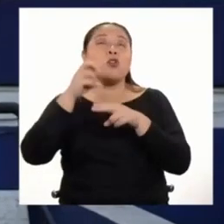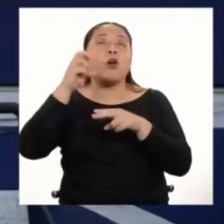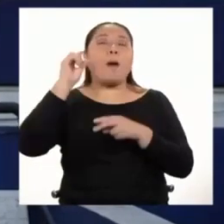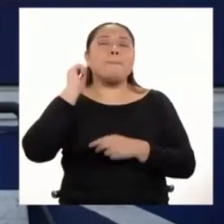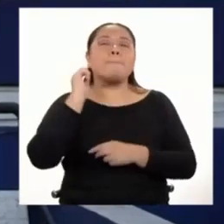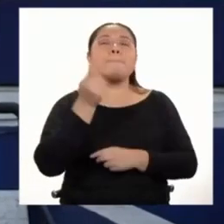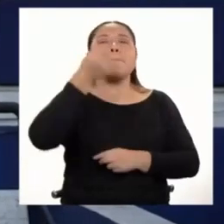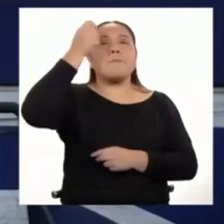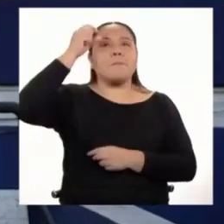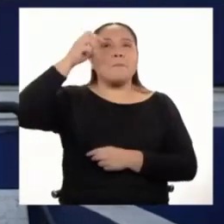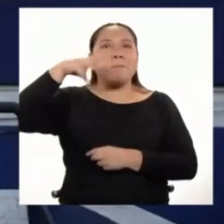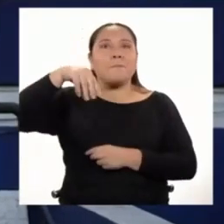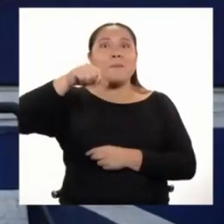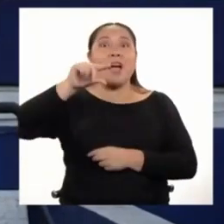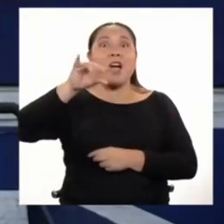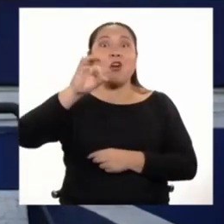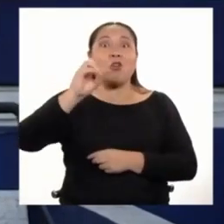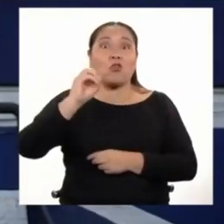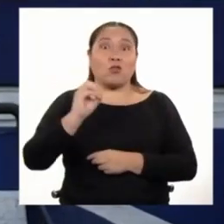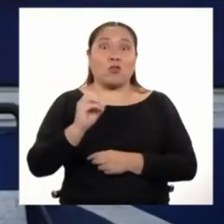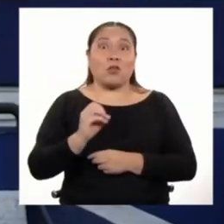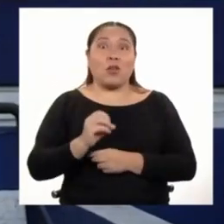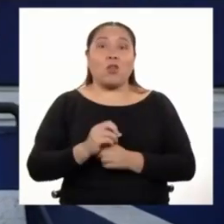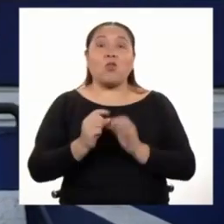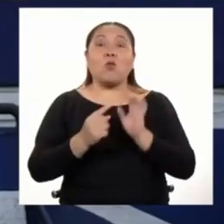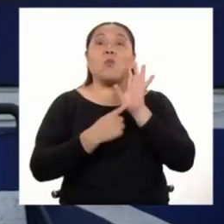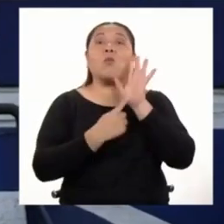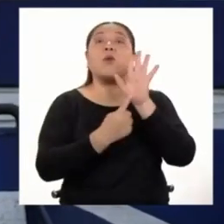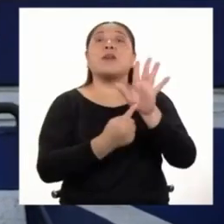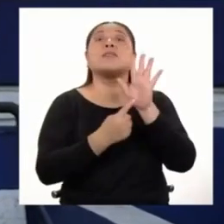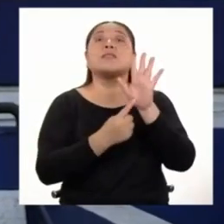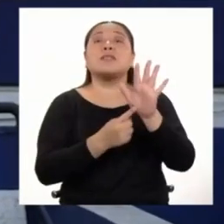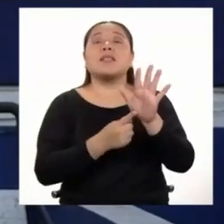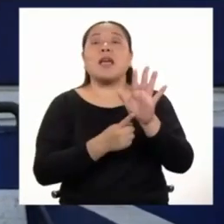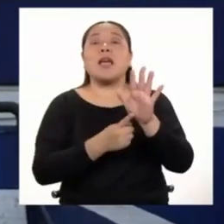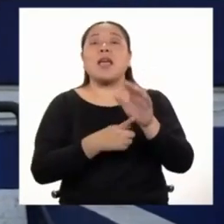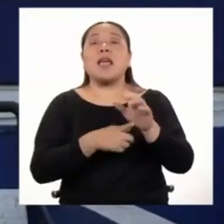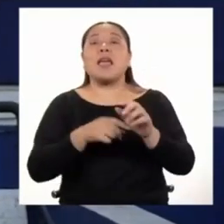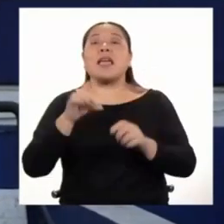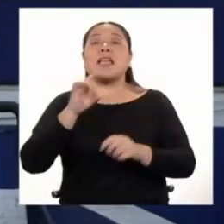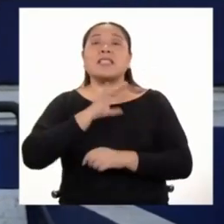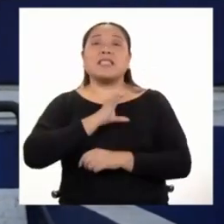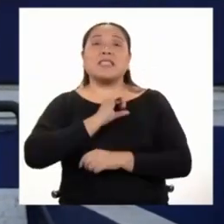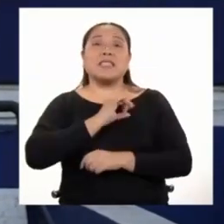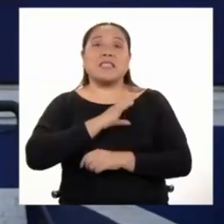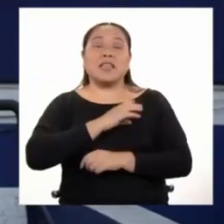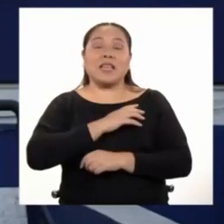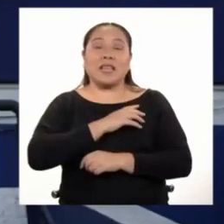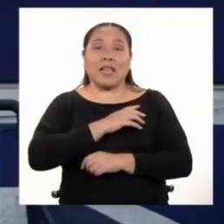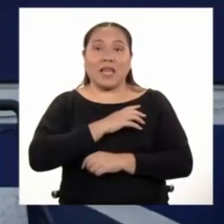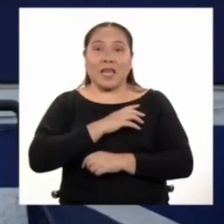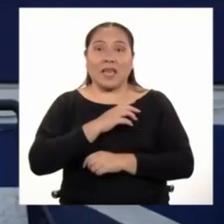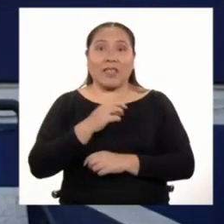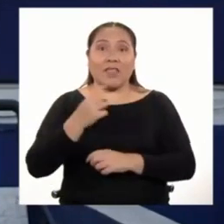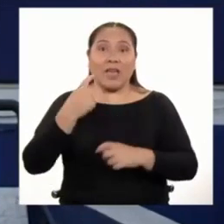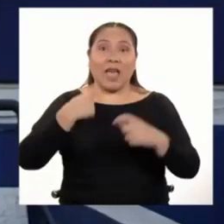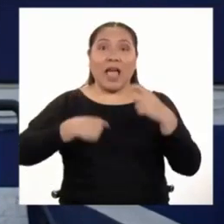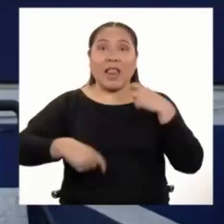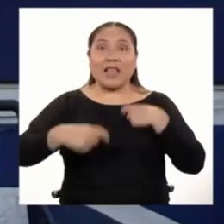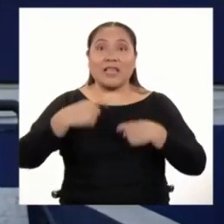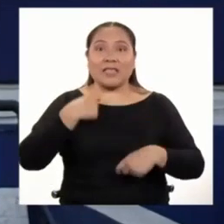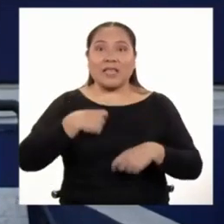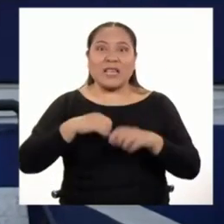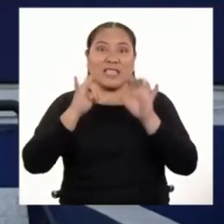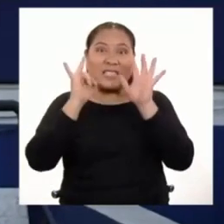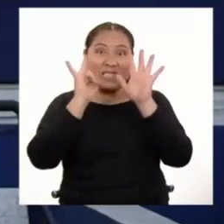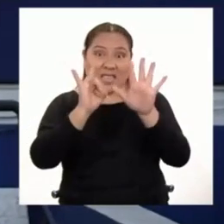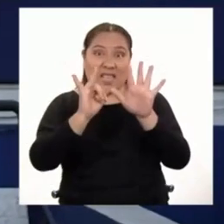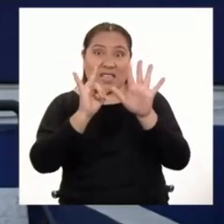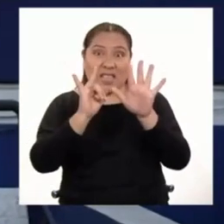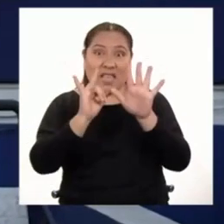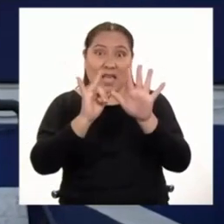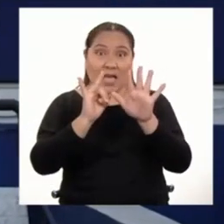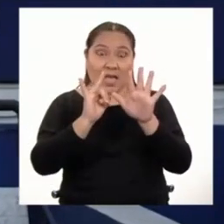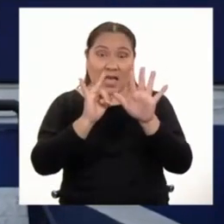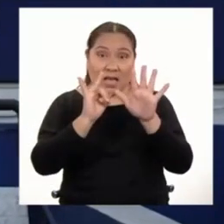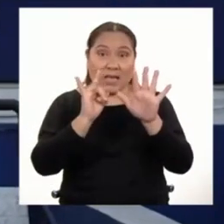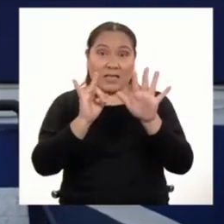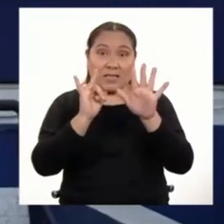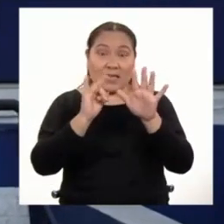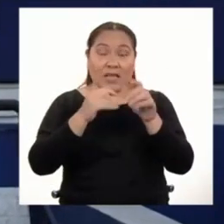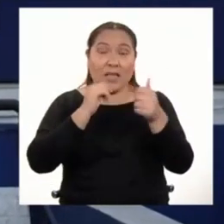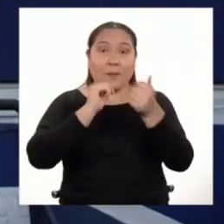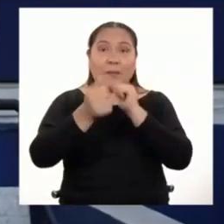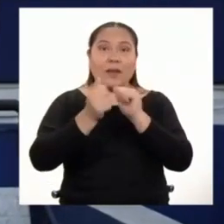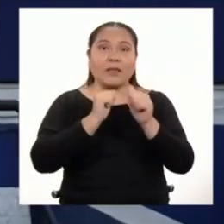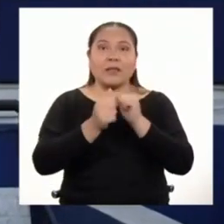en la campaña que hizo Alianza Lima en Chile en 1935. En 7 partidos tapó